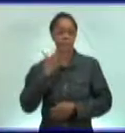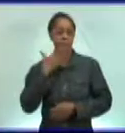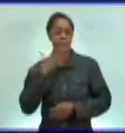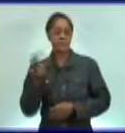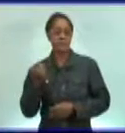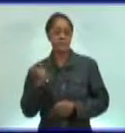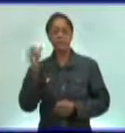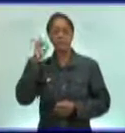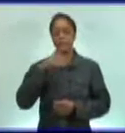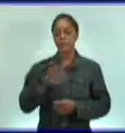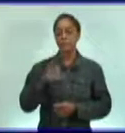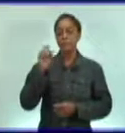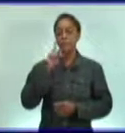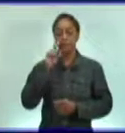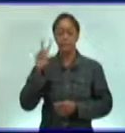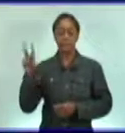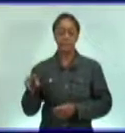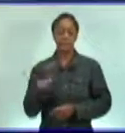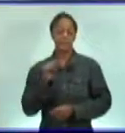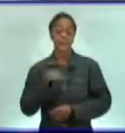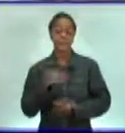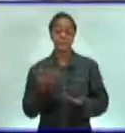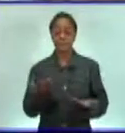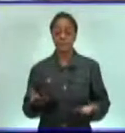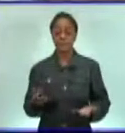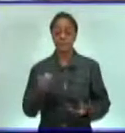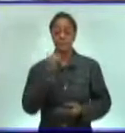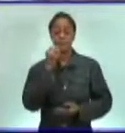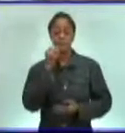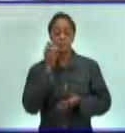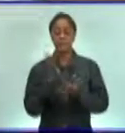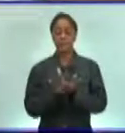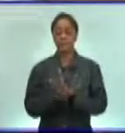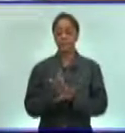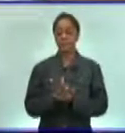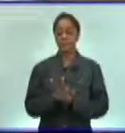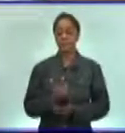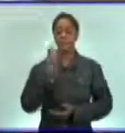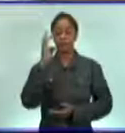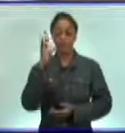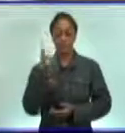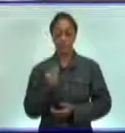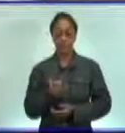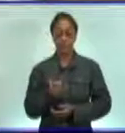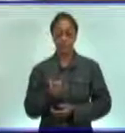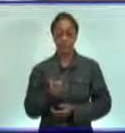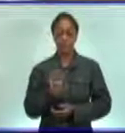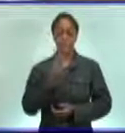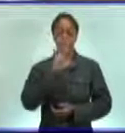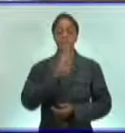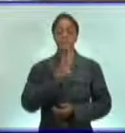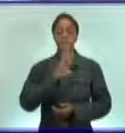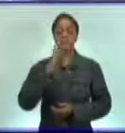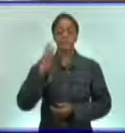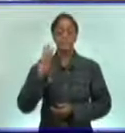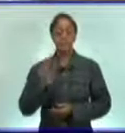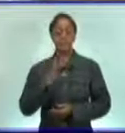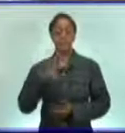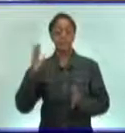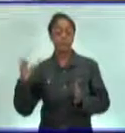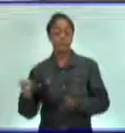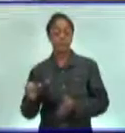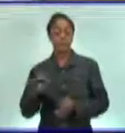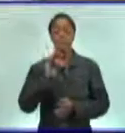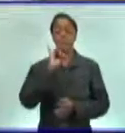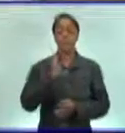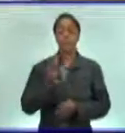seres vivos. Este contenido lo pueden estudiar en la página 58 a la 76 de su